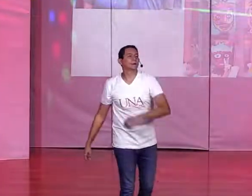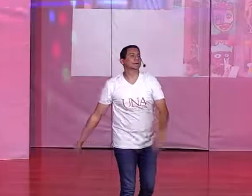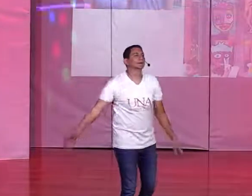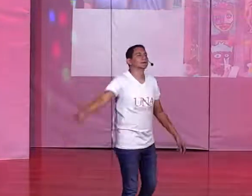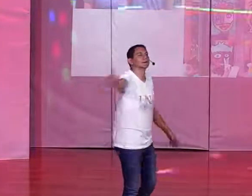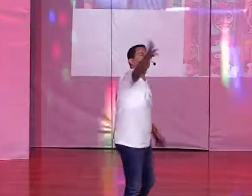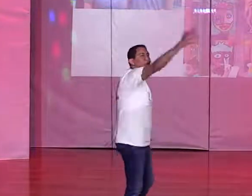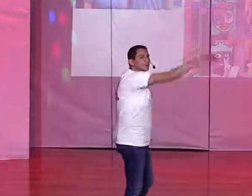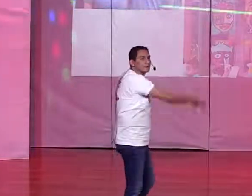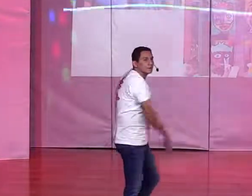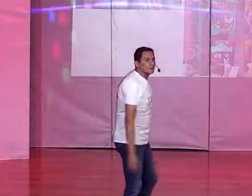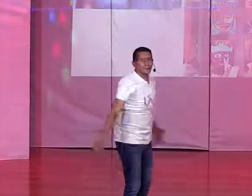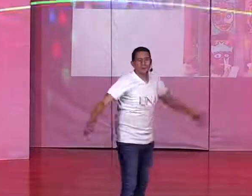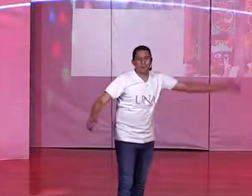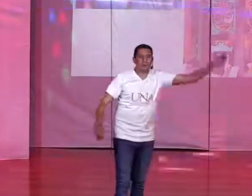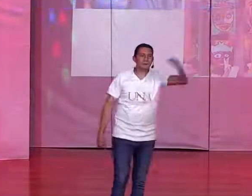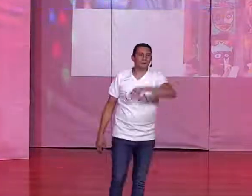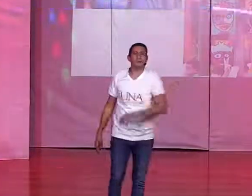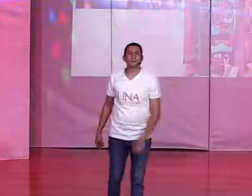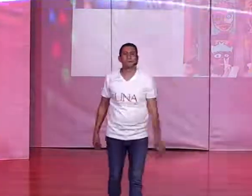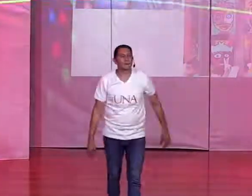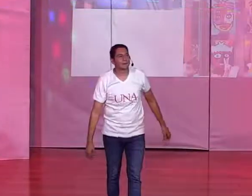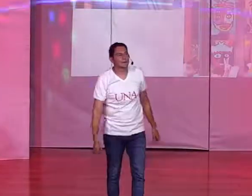la evaluación. Ok.